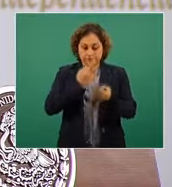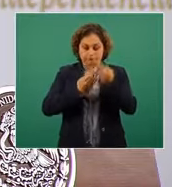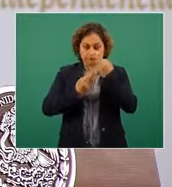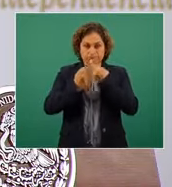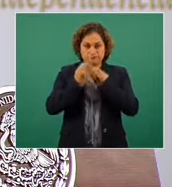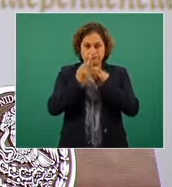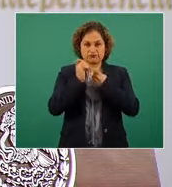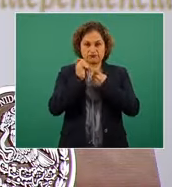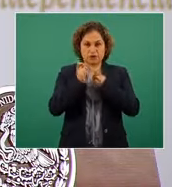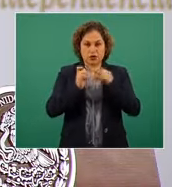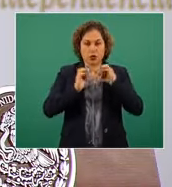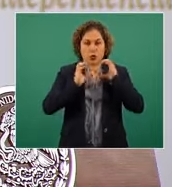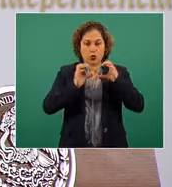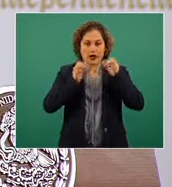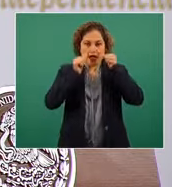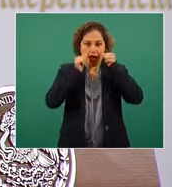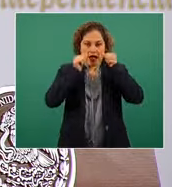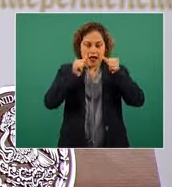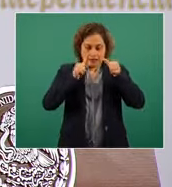órganos,